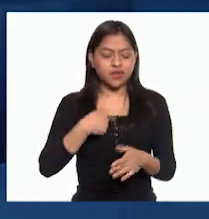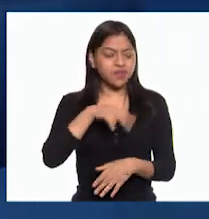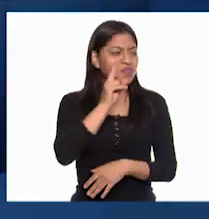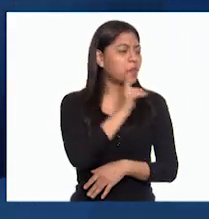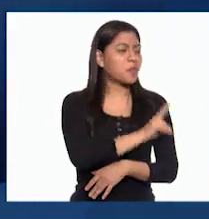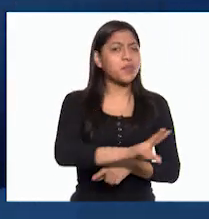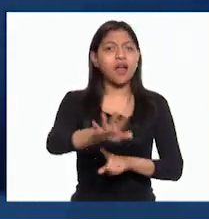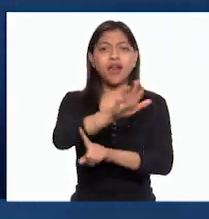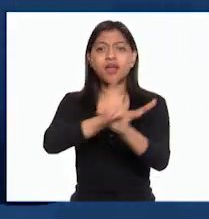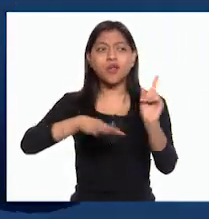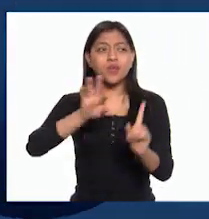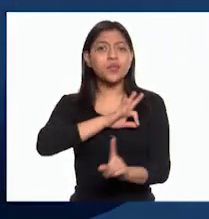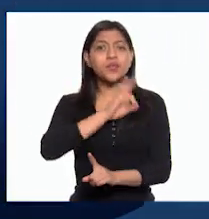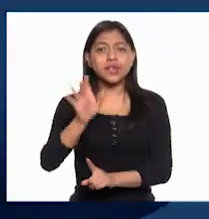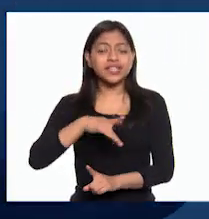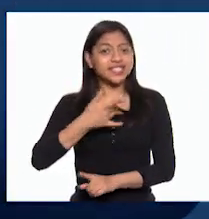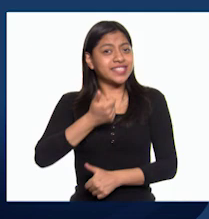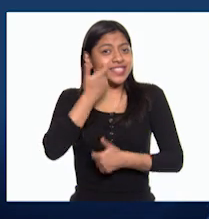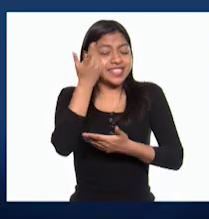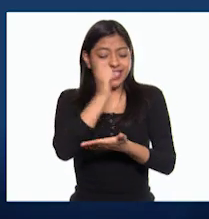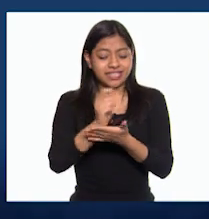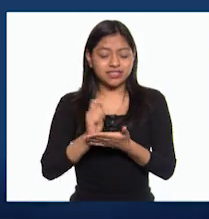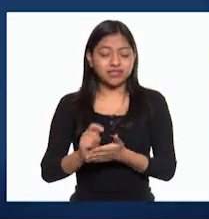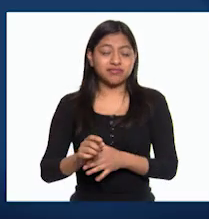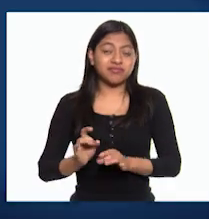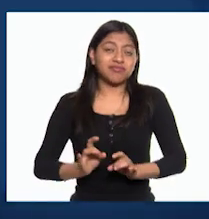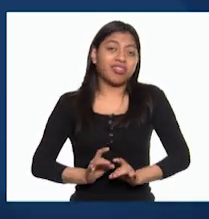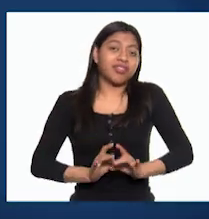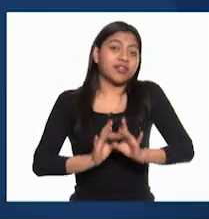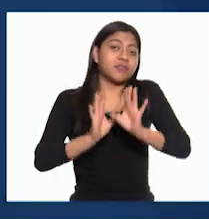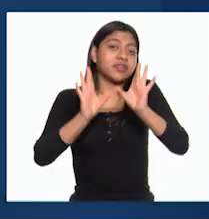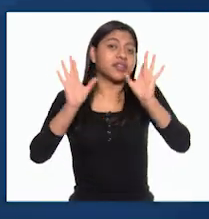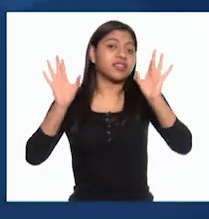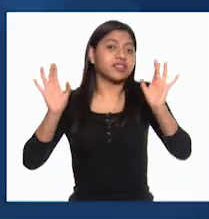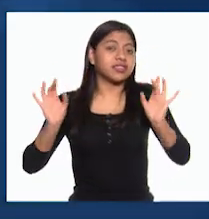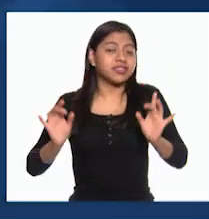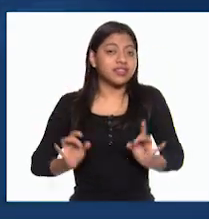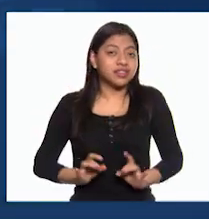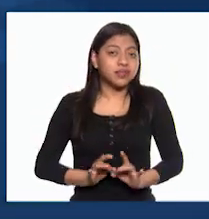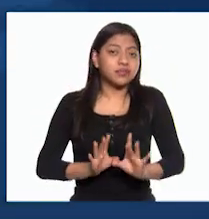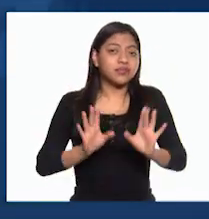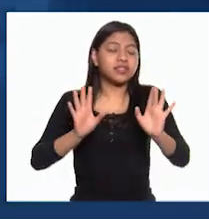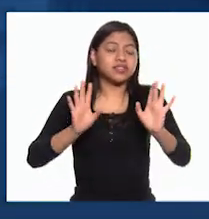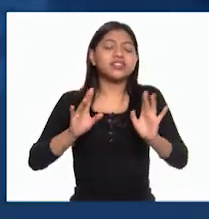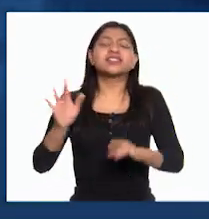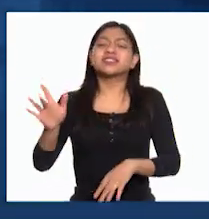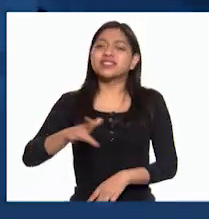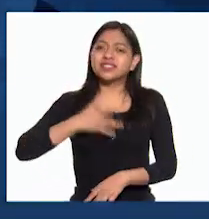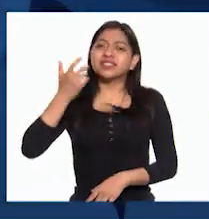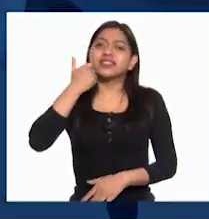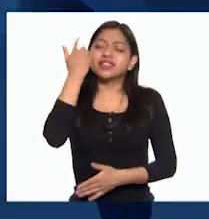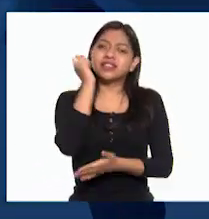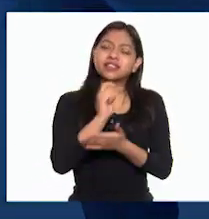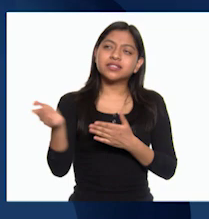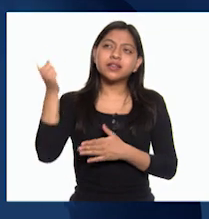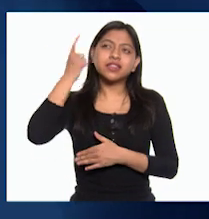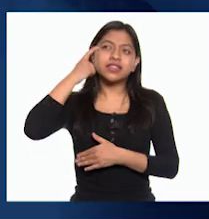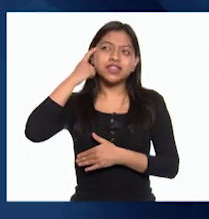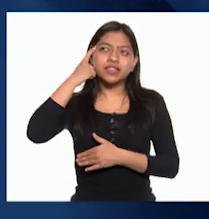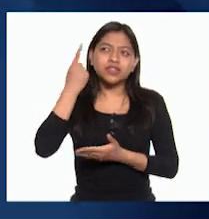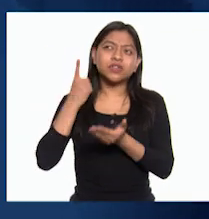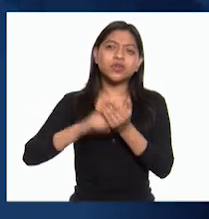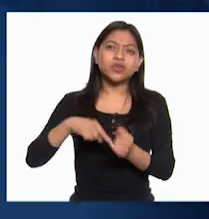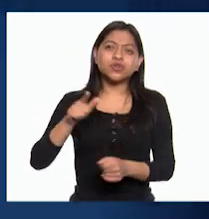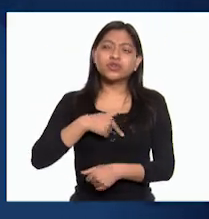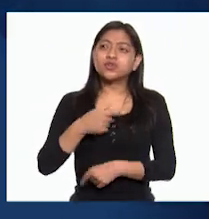embargo, a veces, muy raras veces ya poco intensas, un efluvio, una voz, una